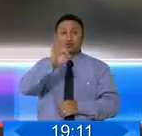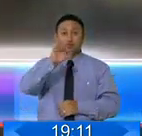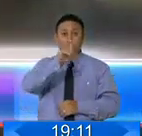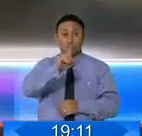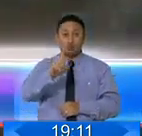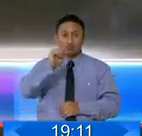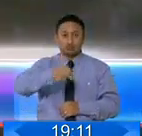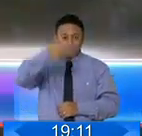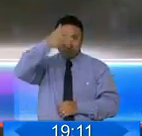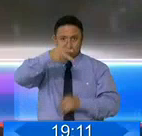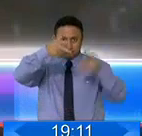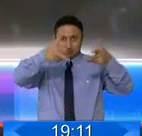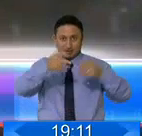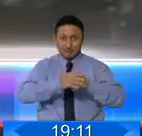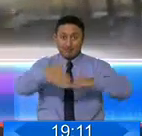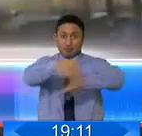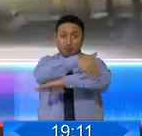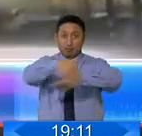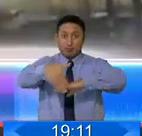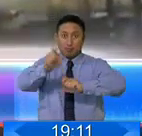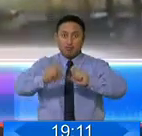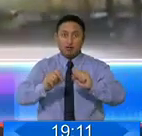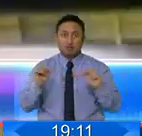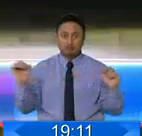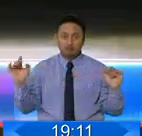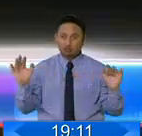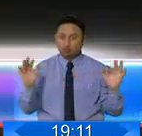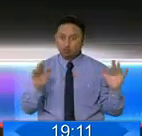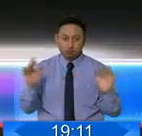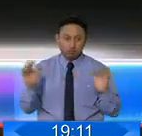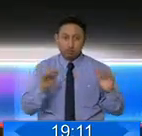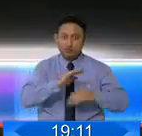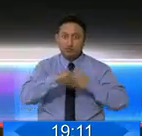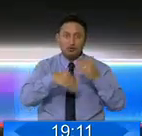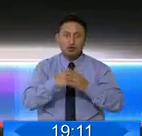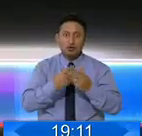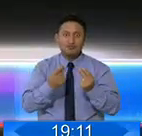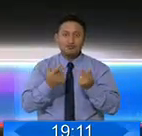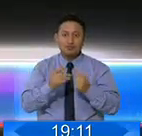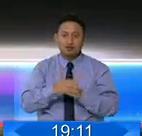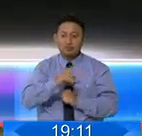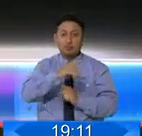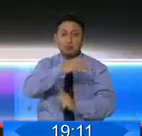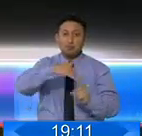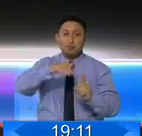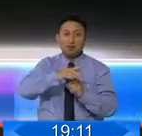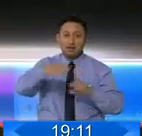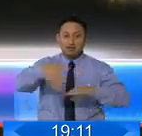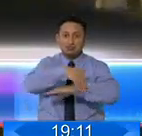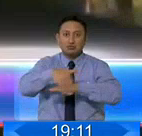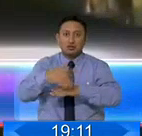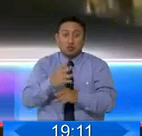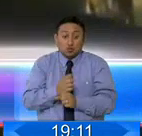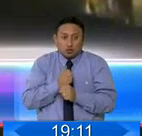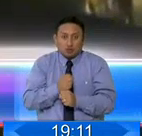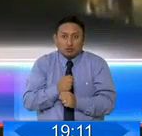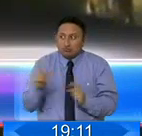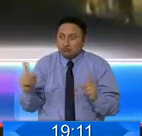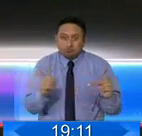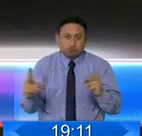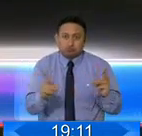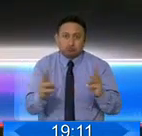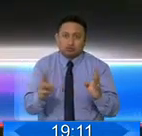911 registraron cómo las calles se iban llenando de los ciudadanos que, atónitos, se ubicaban en medio de las vías como una forma de